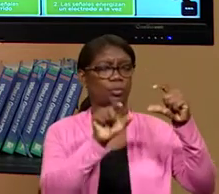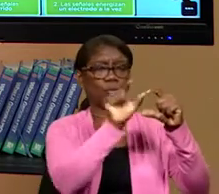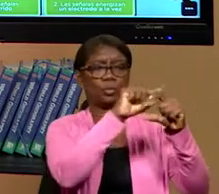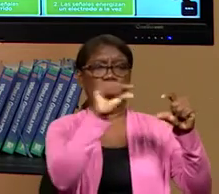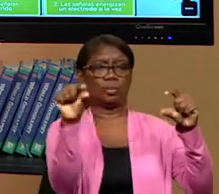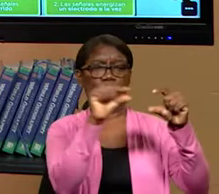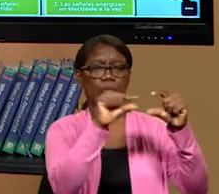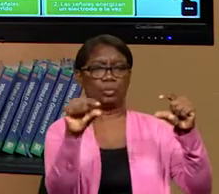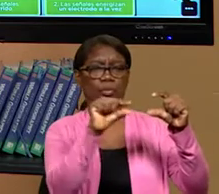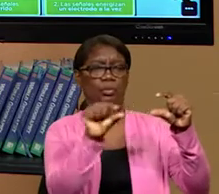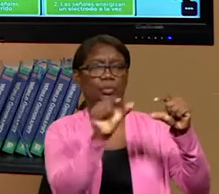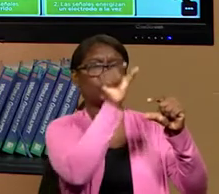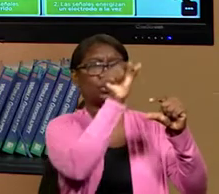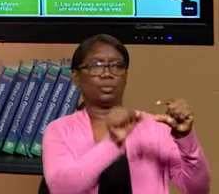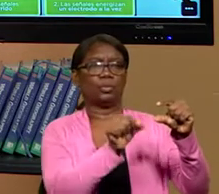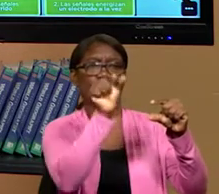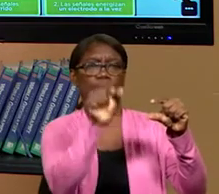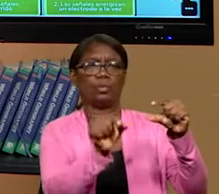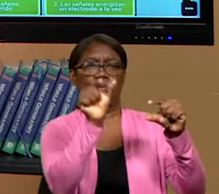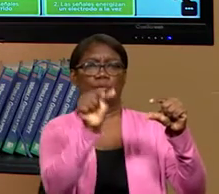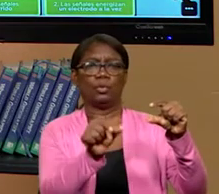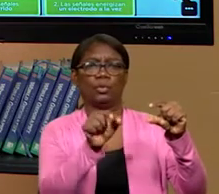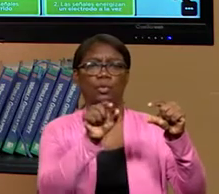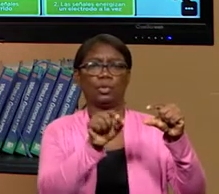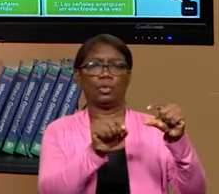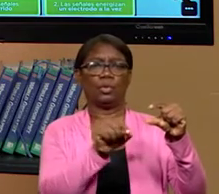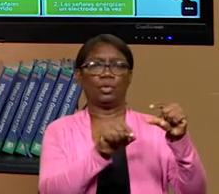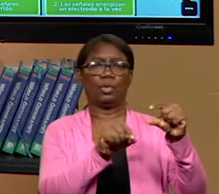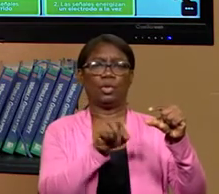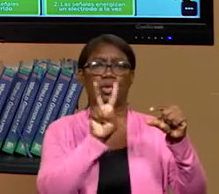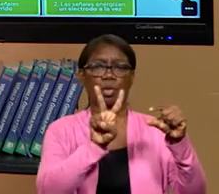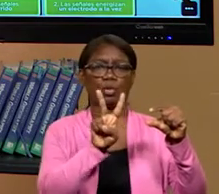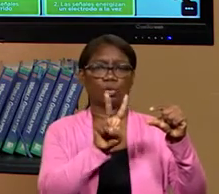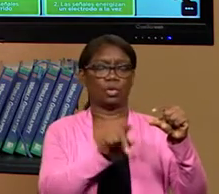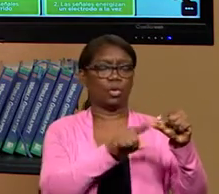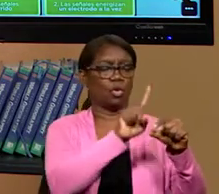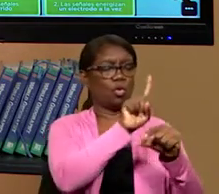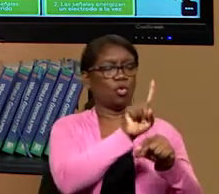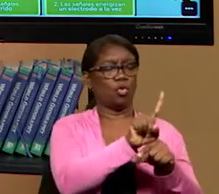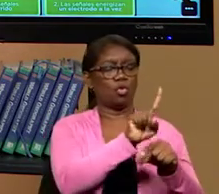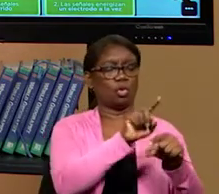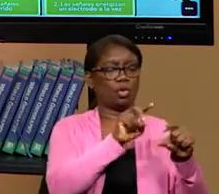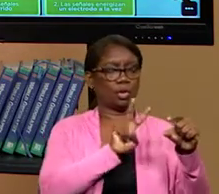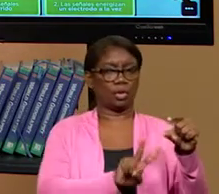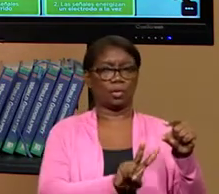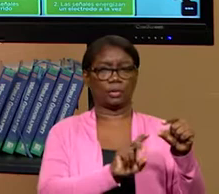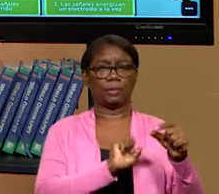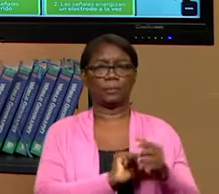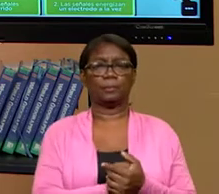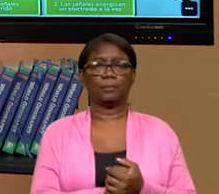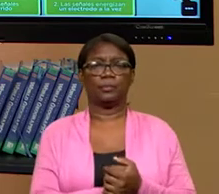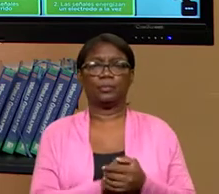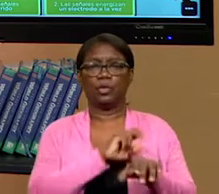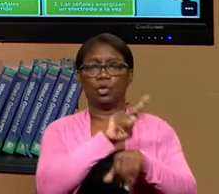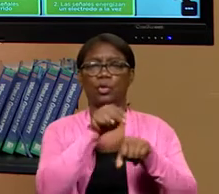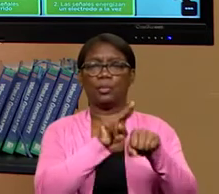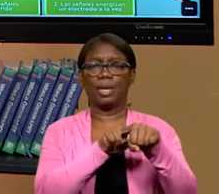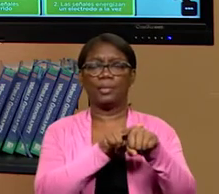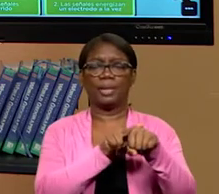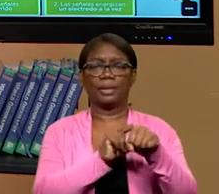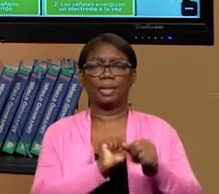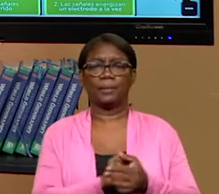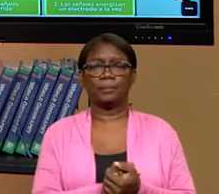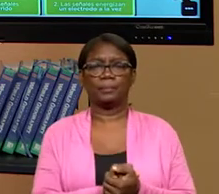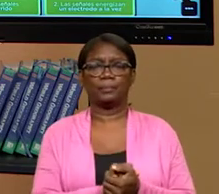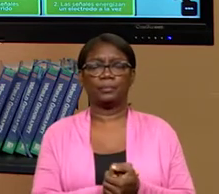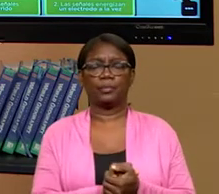¿ok? Dos bloques, bloque 1 y bloque 2. Normalmente en la